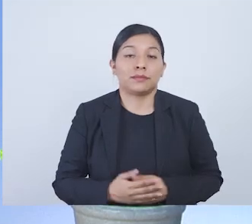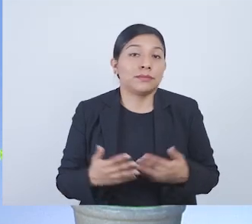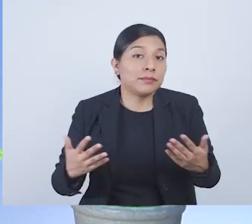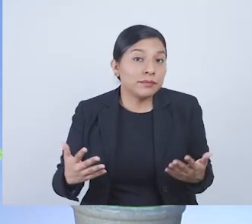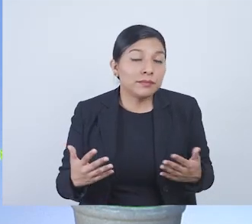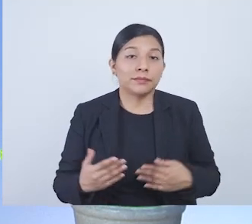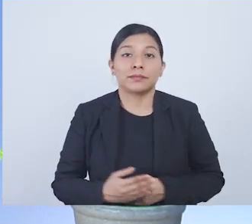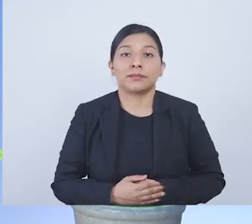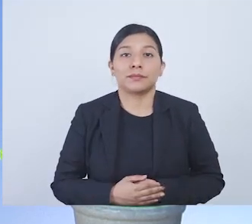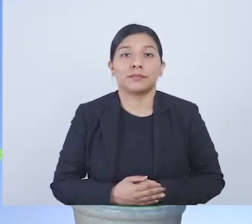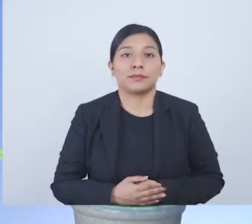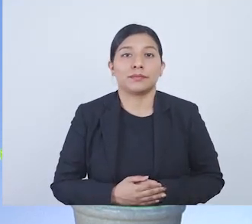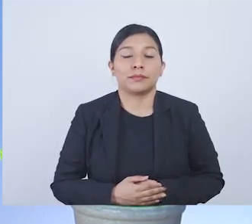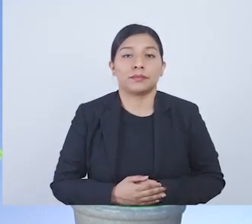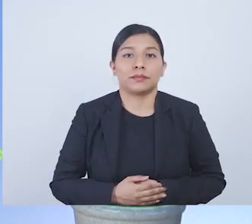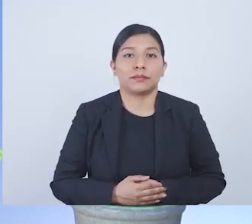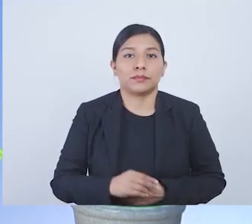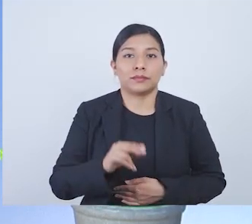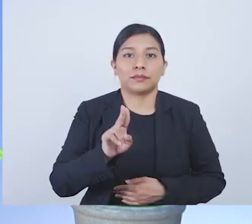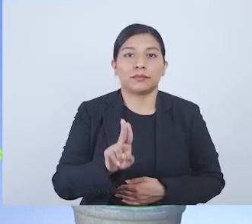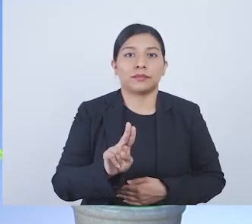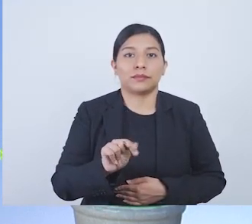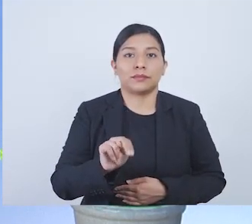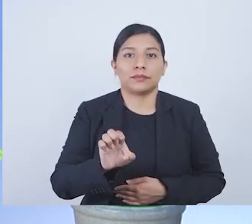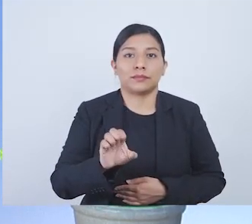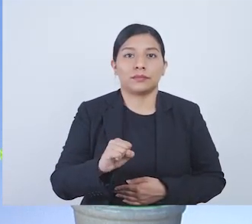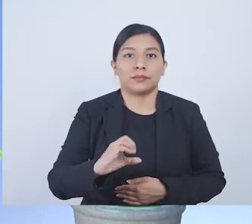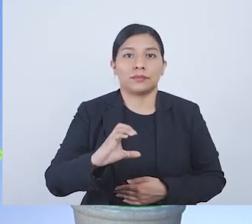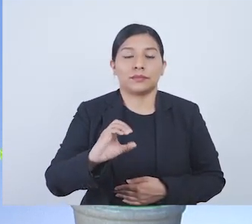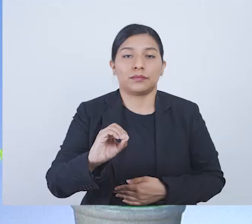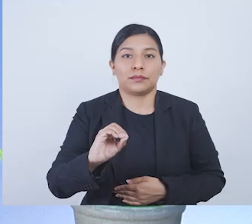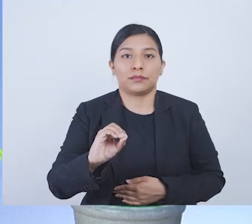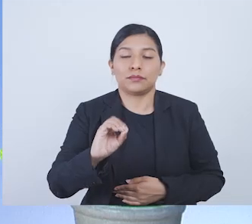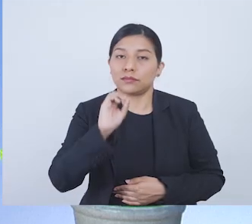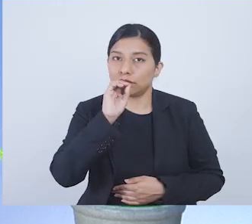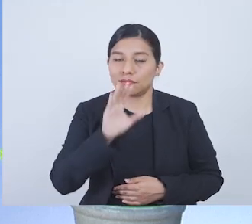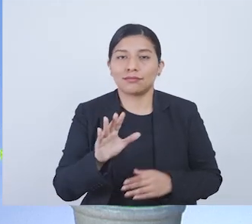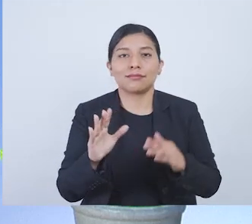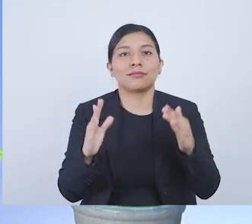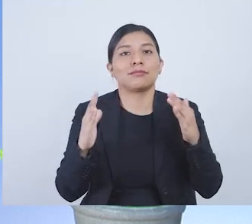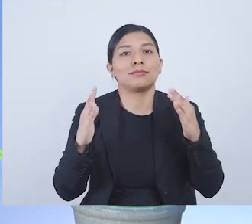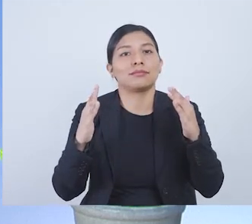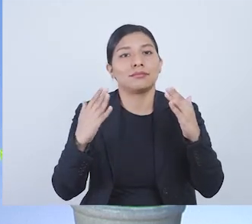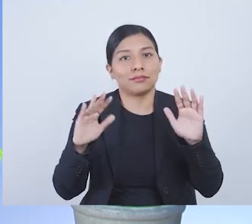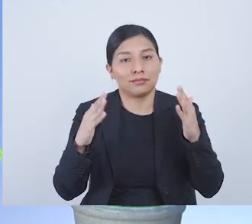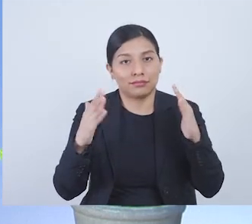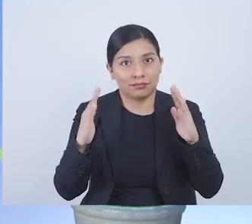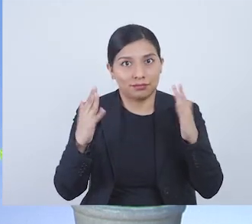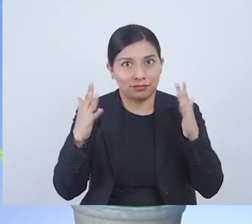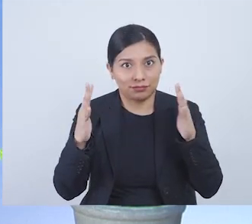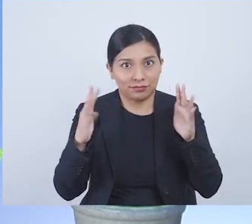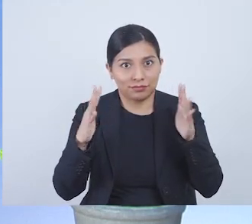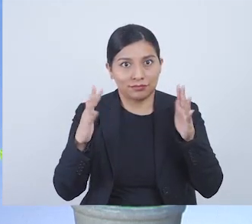que la UNESCO felicitaba al gobierno,